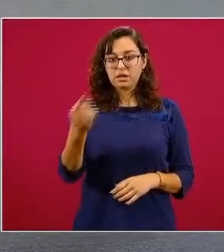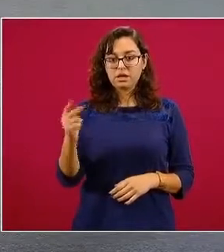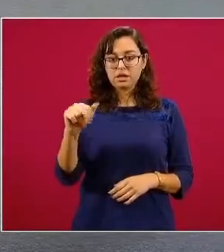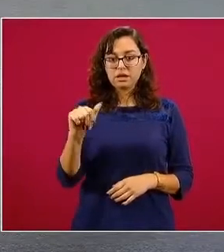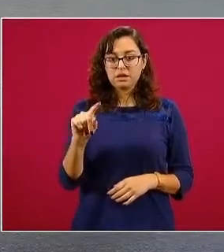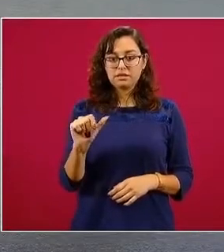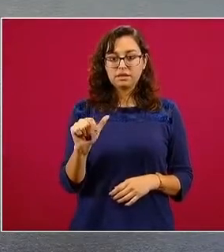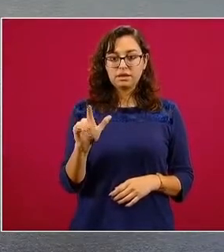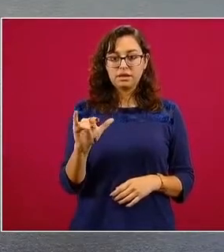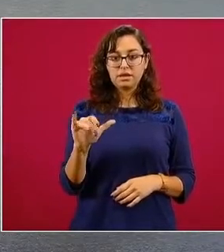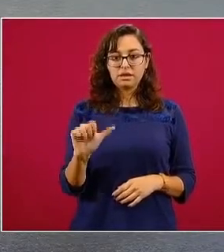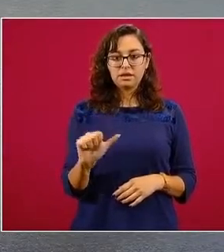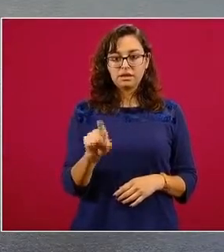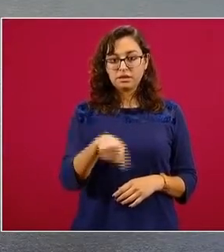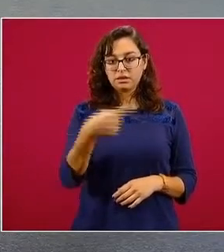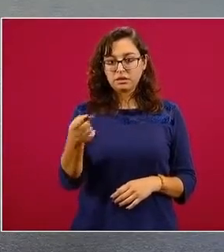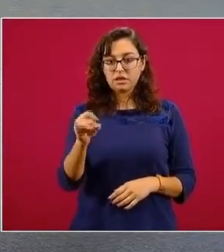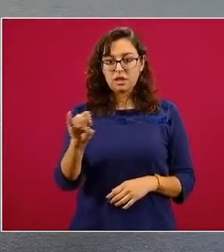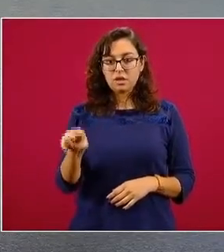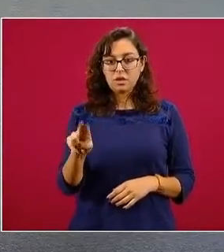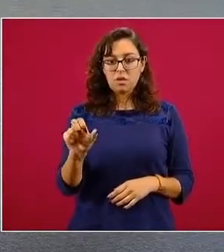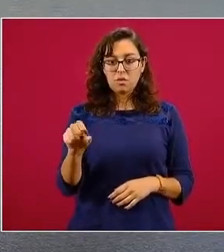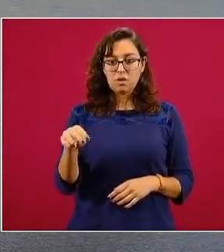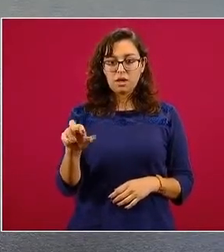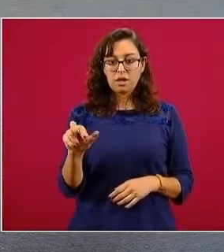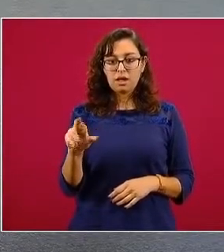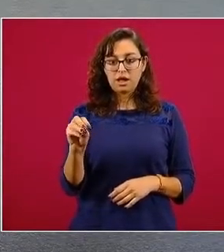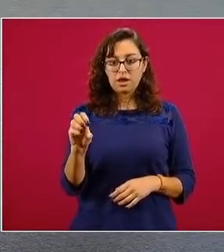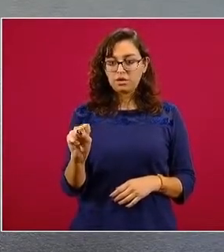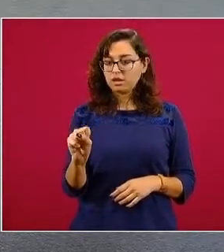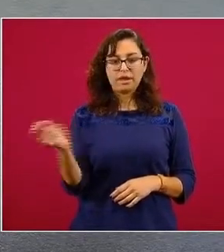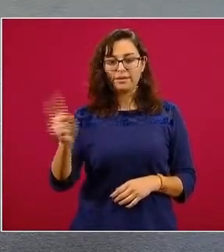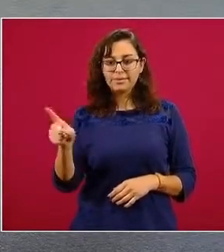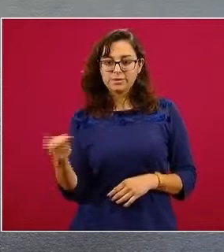Vitela y luego Juan Carlos Machor. Usted.